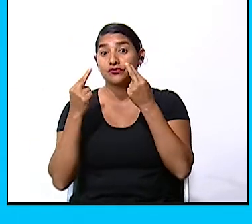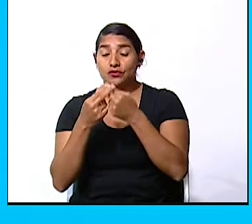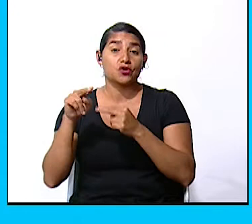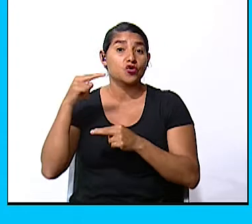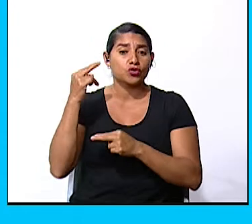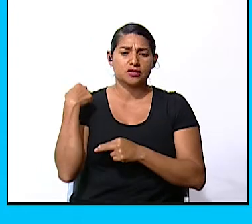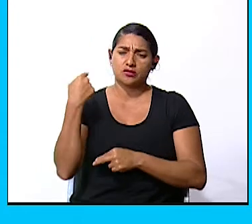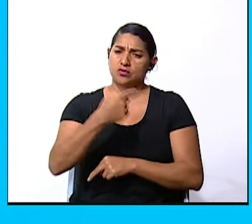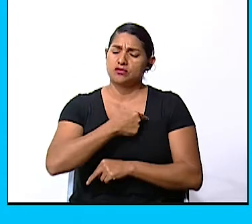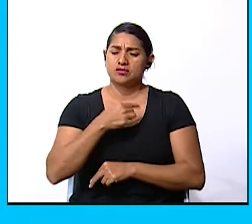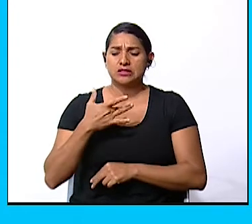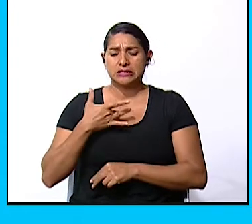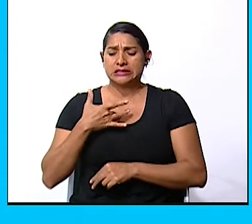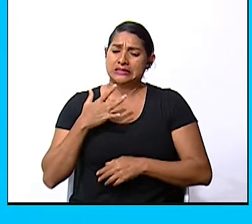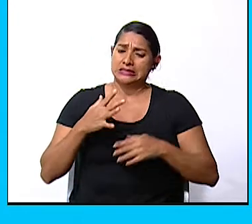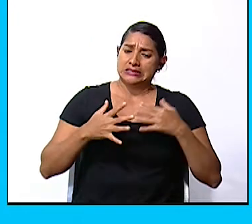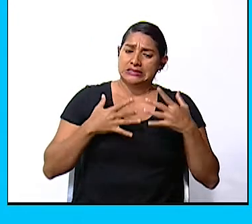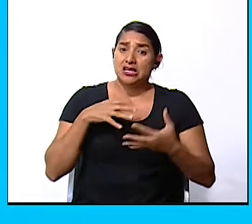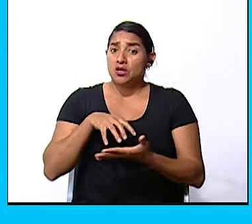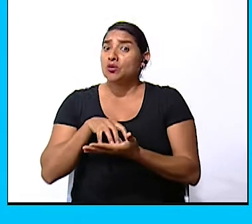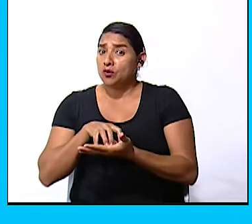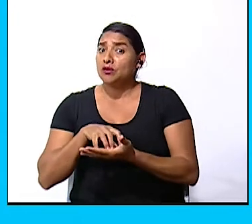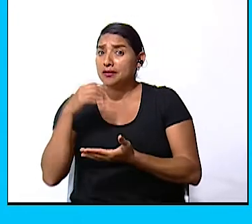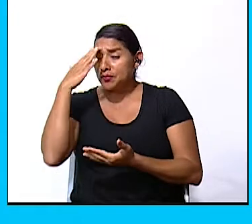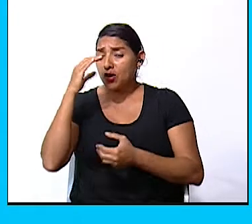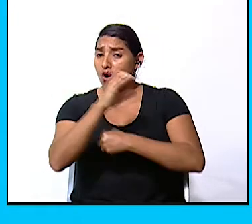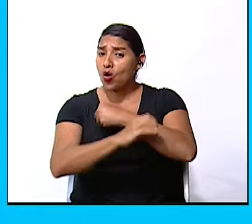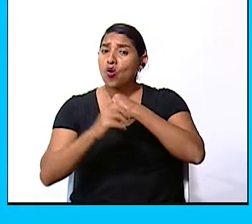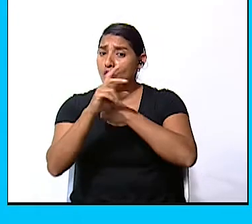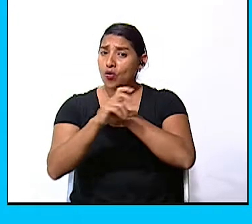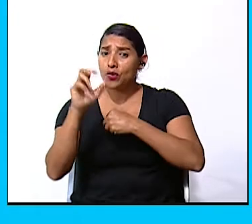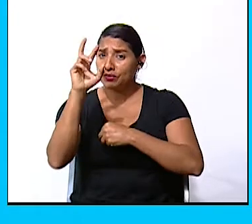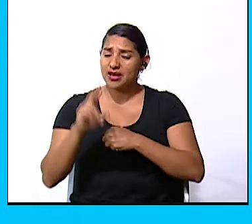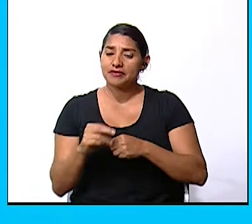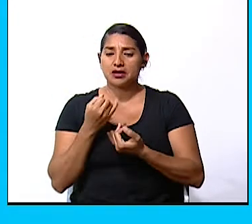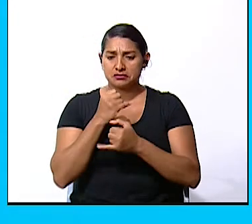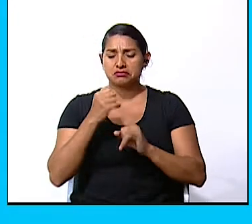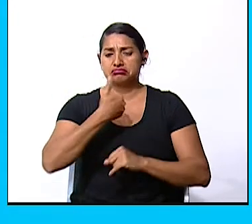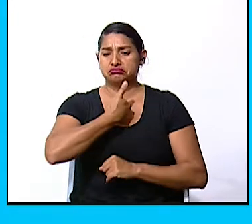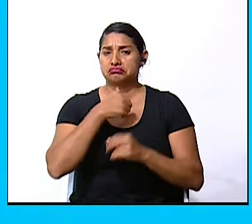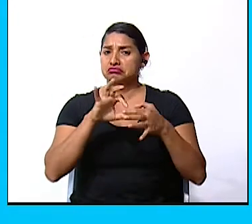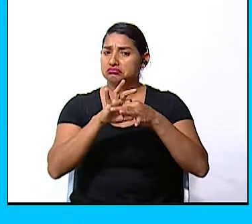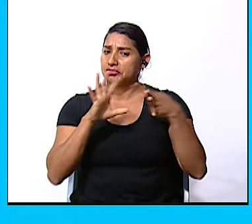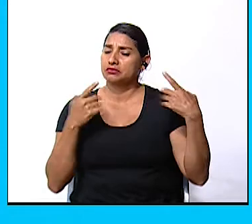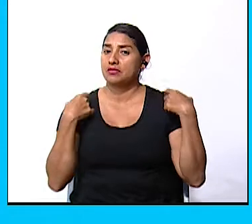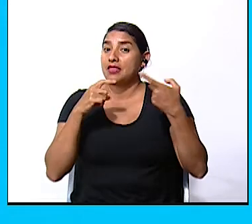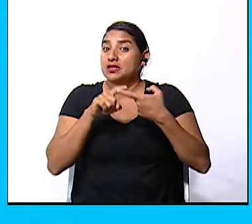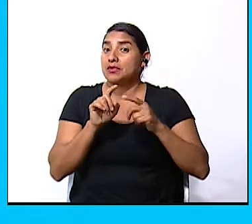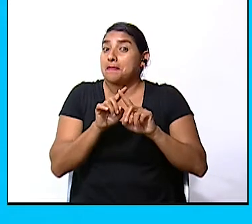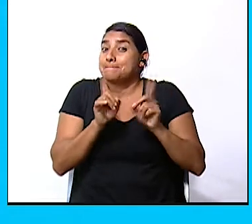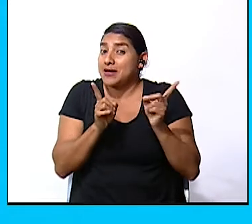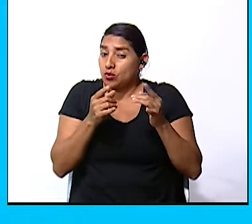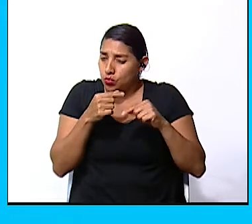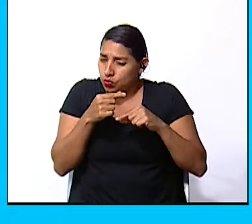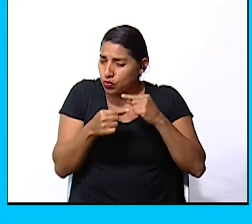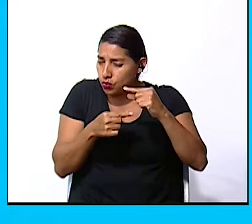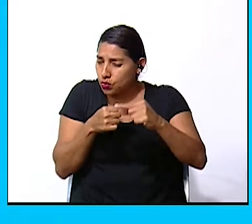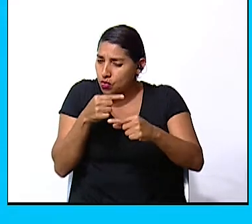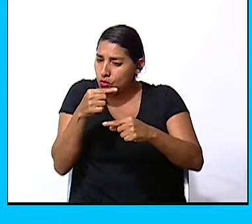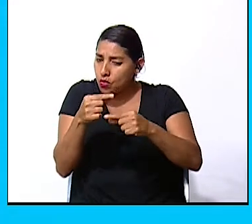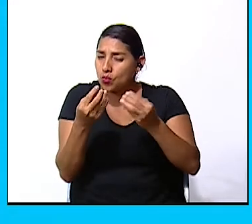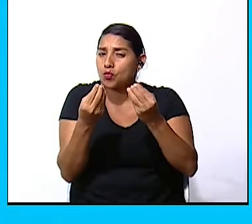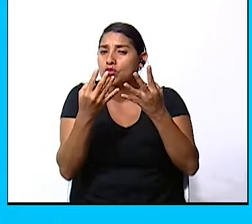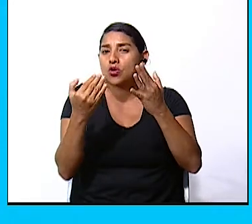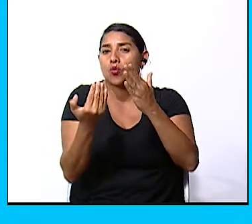no causaron mucho entusiasmo, porque Costa Rica ya tenía bastante autonomía de España. Sin embargo, poco a poco,